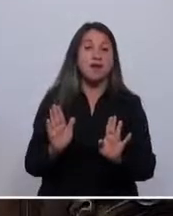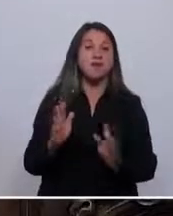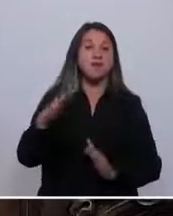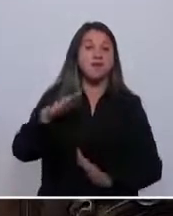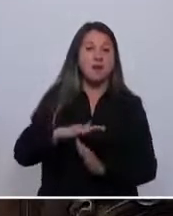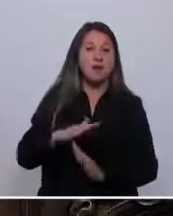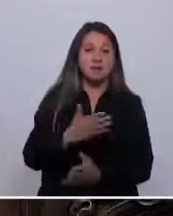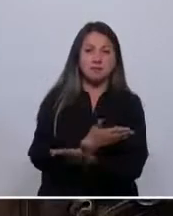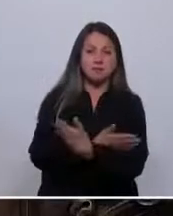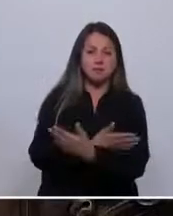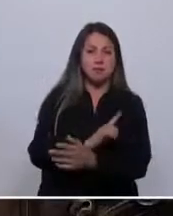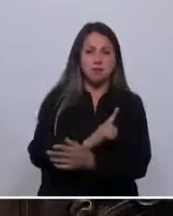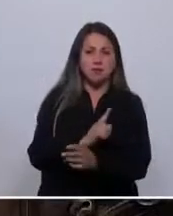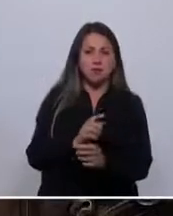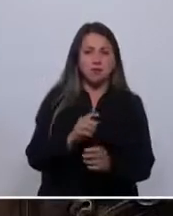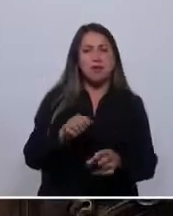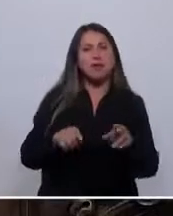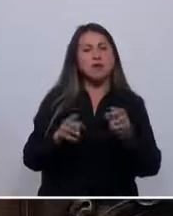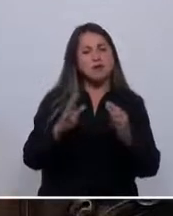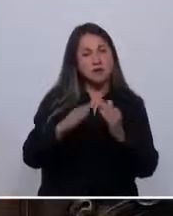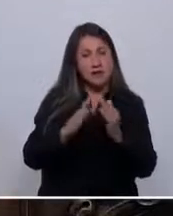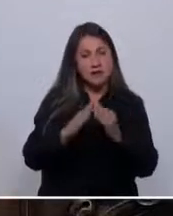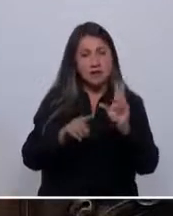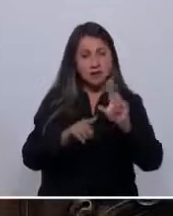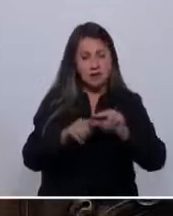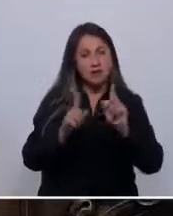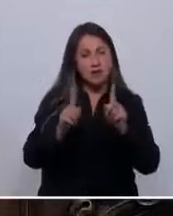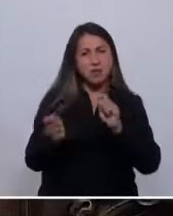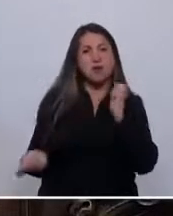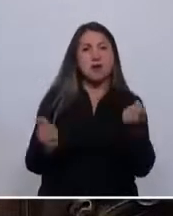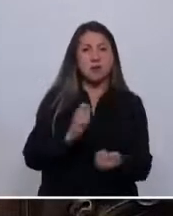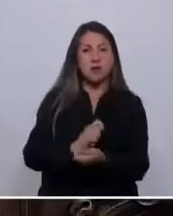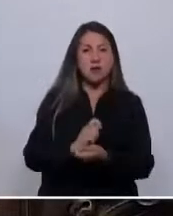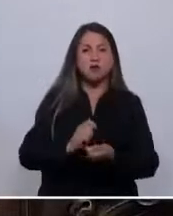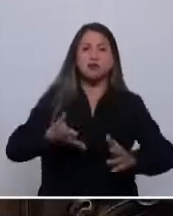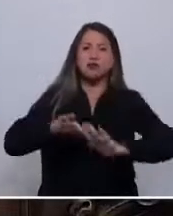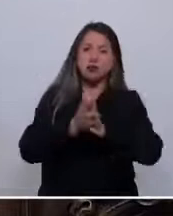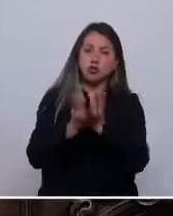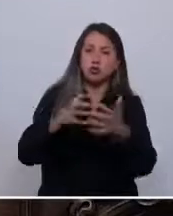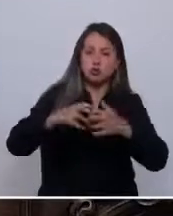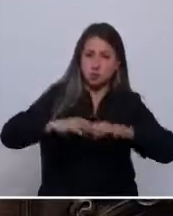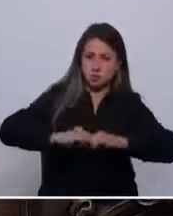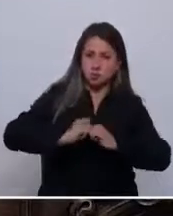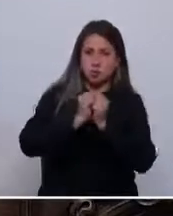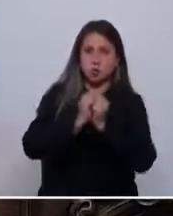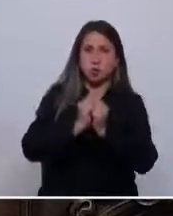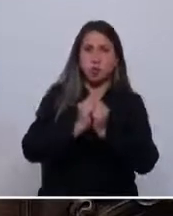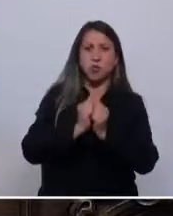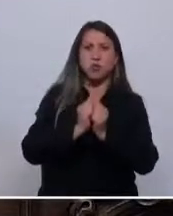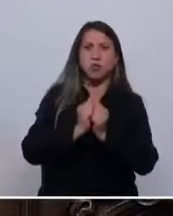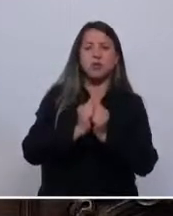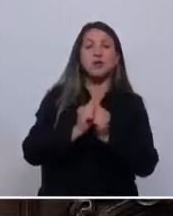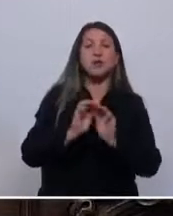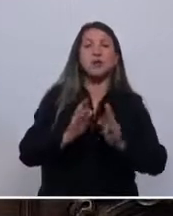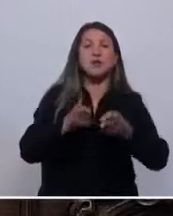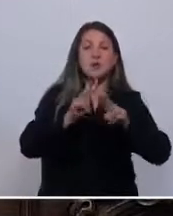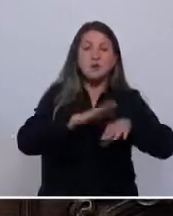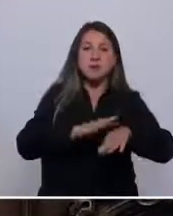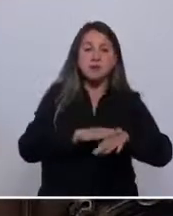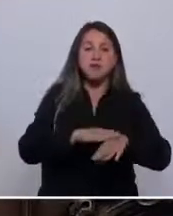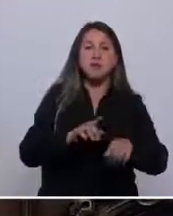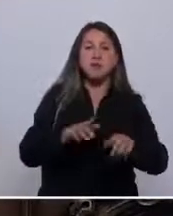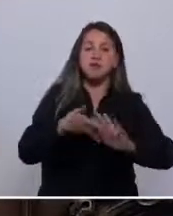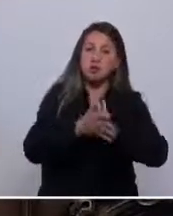a cambiar la antigua casa, donde todo se amordaza y nada deja crecer. Con todo nuestro